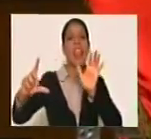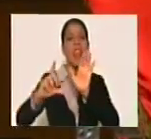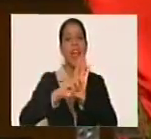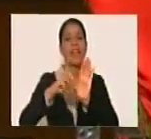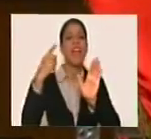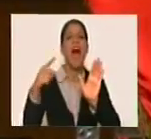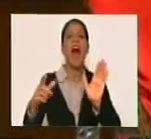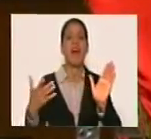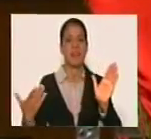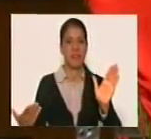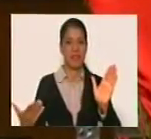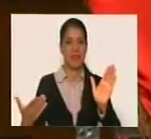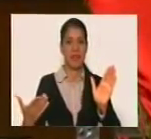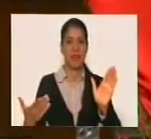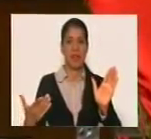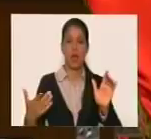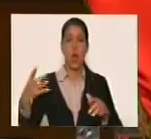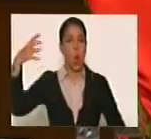esto no es un reino